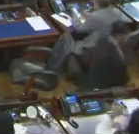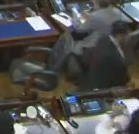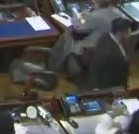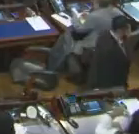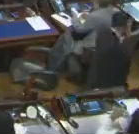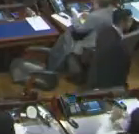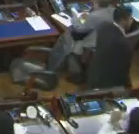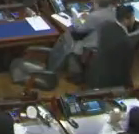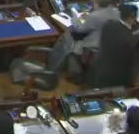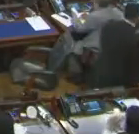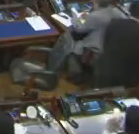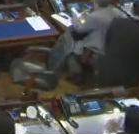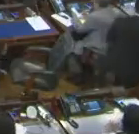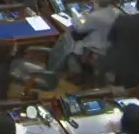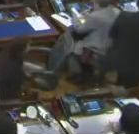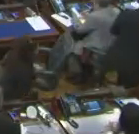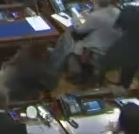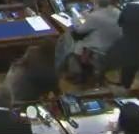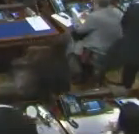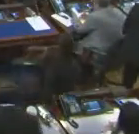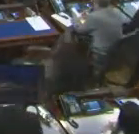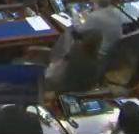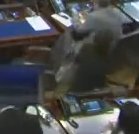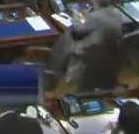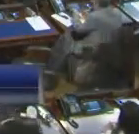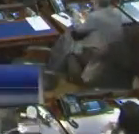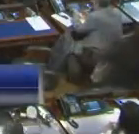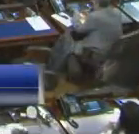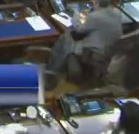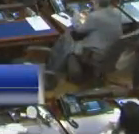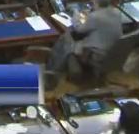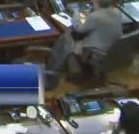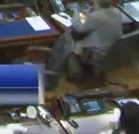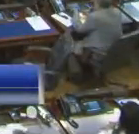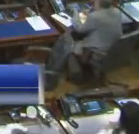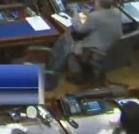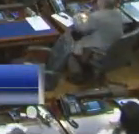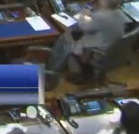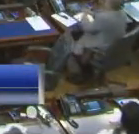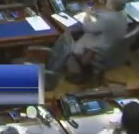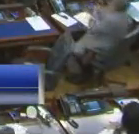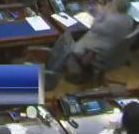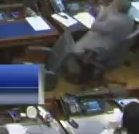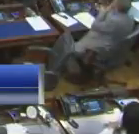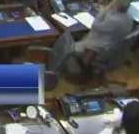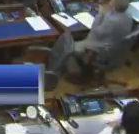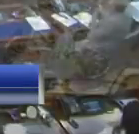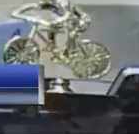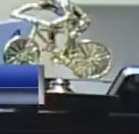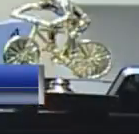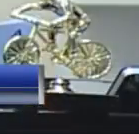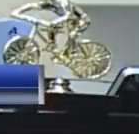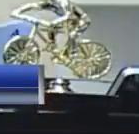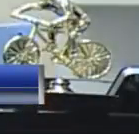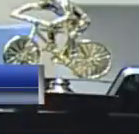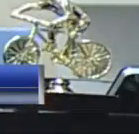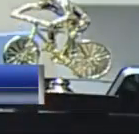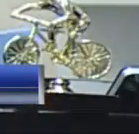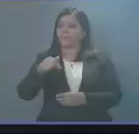comunicación. Quiero pedir que se incorpore a todo el grupo parlamentario del FMLN en